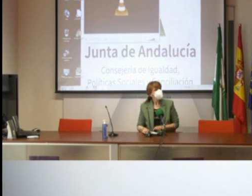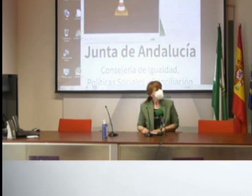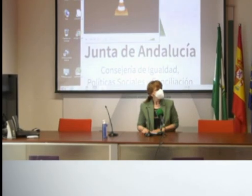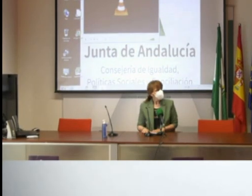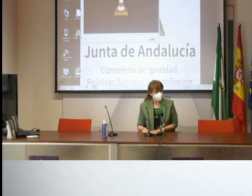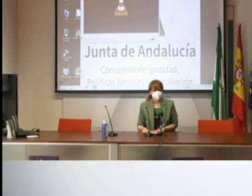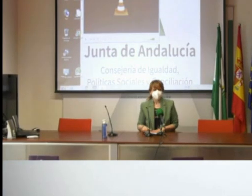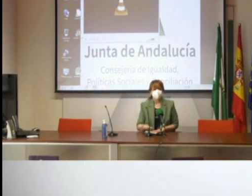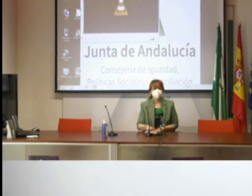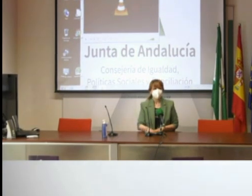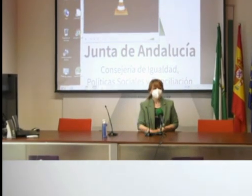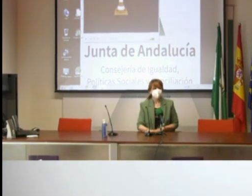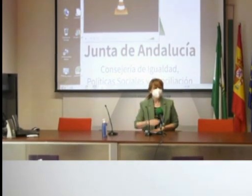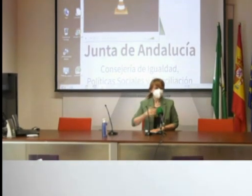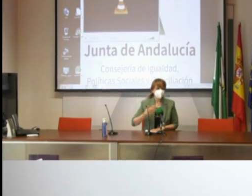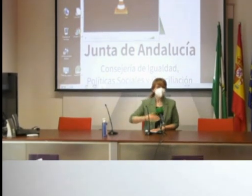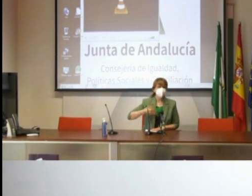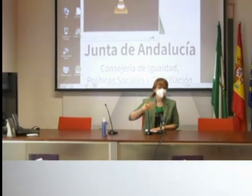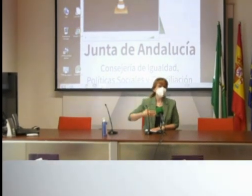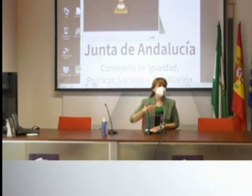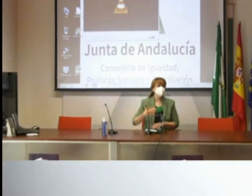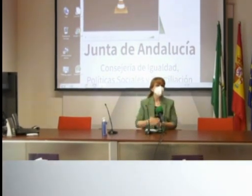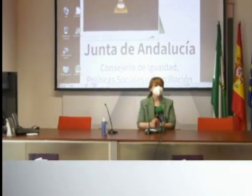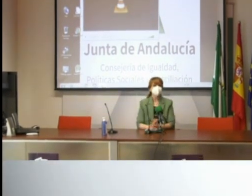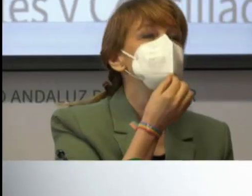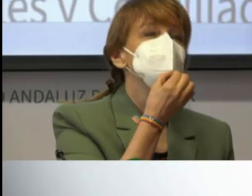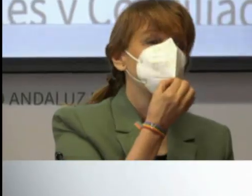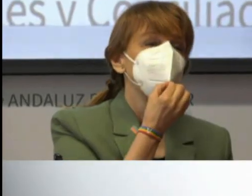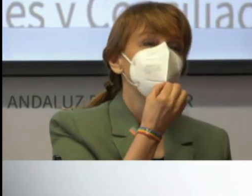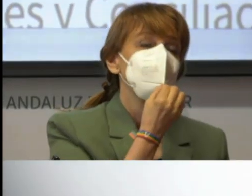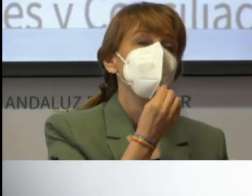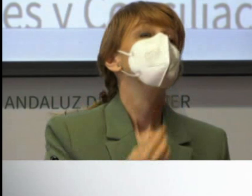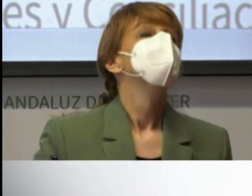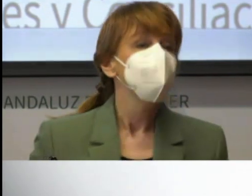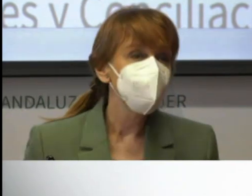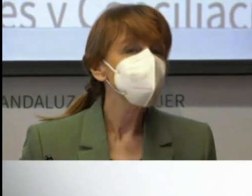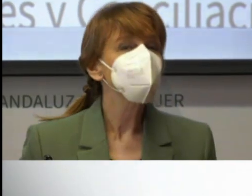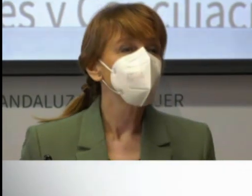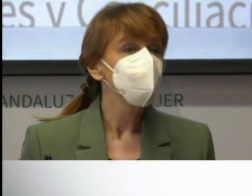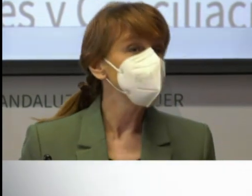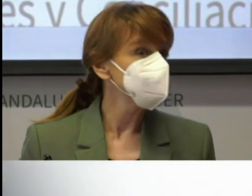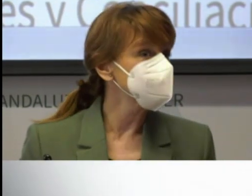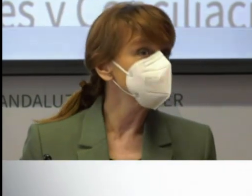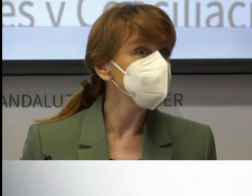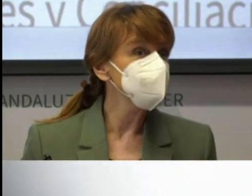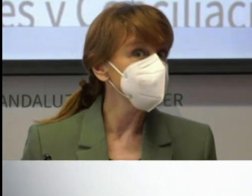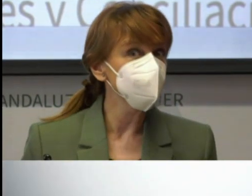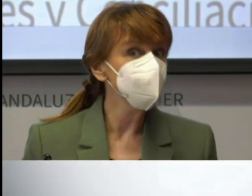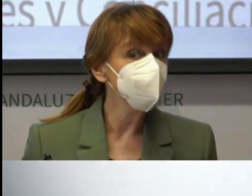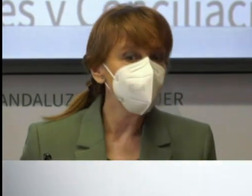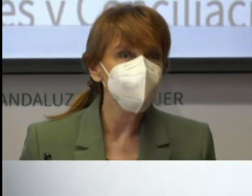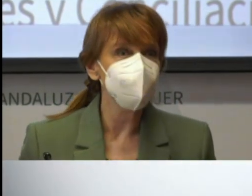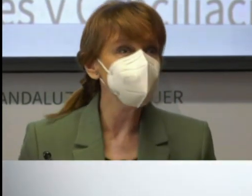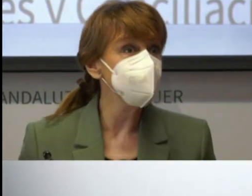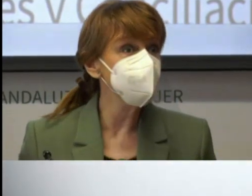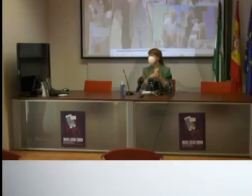sobre temas del colectivo LGTBI y además se está celebrando ahora, el 23 y 24,